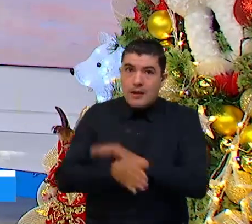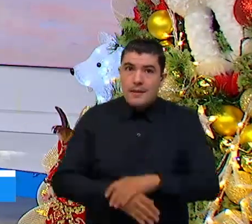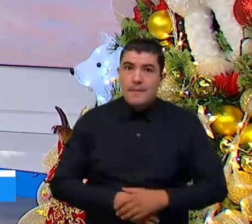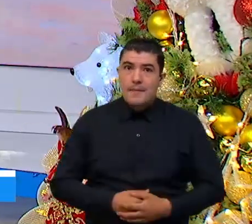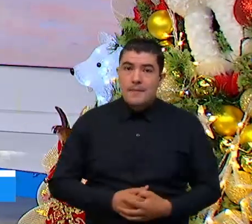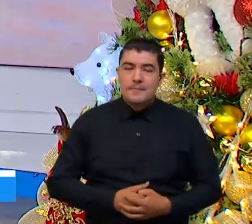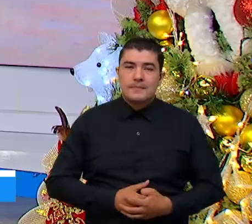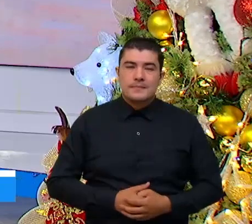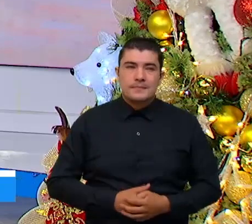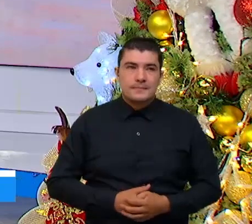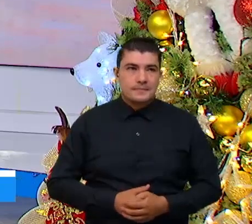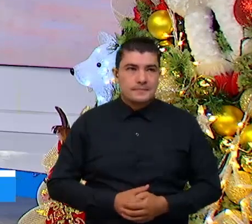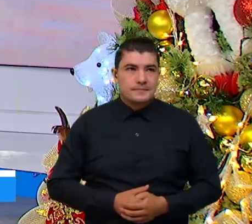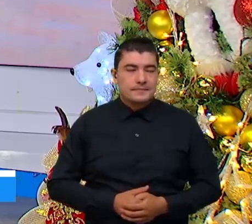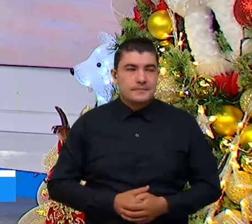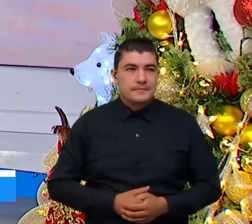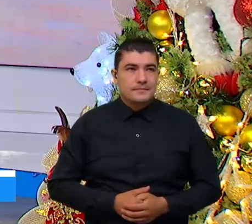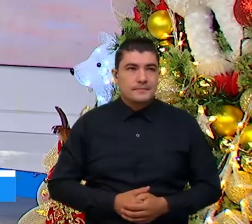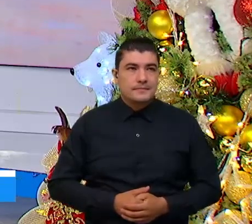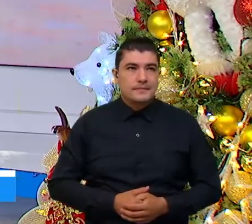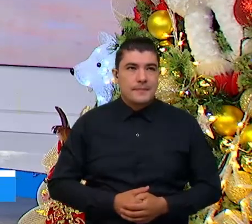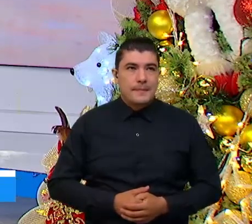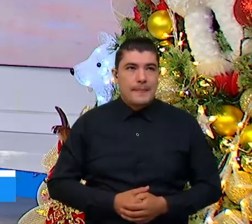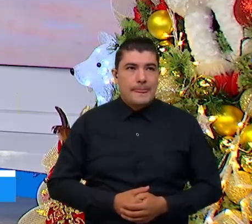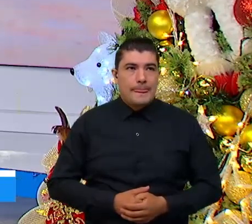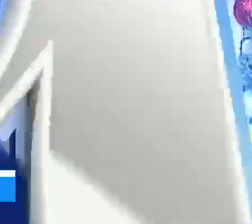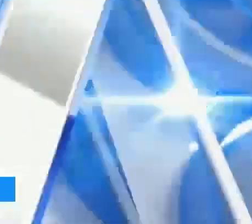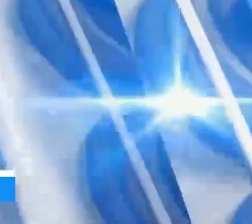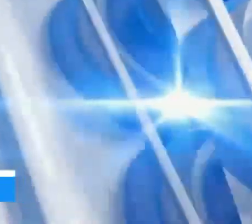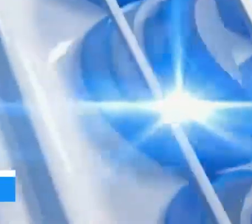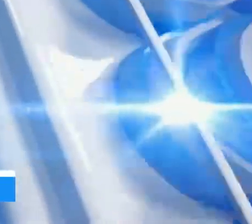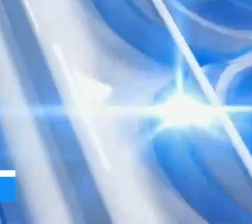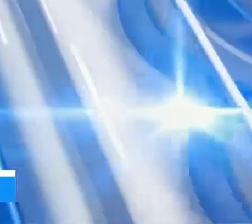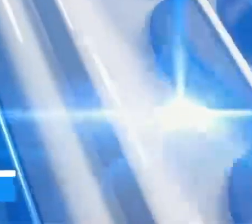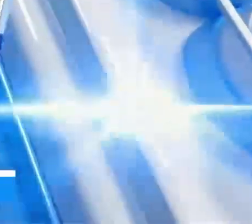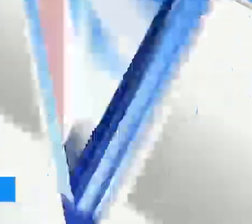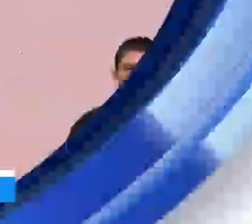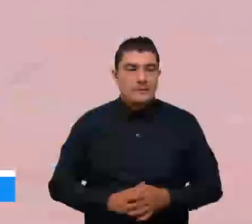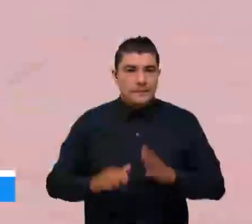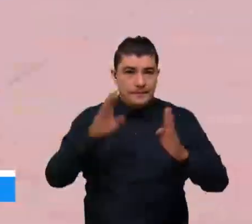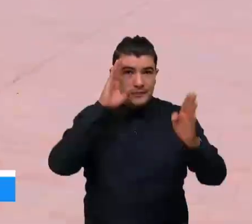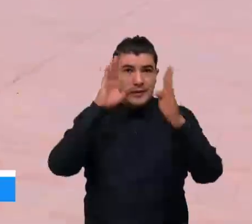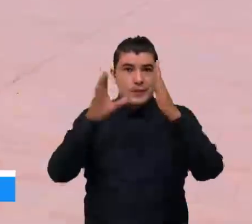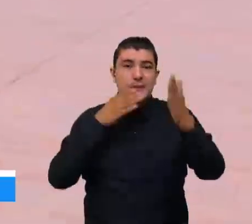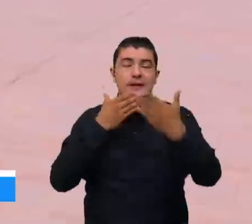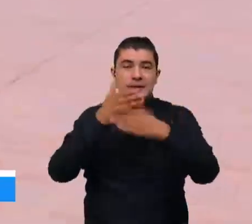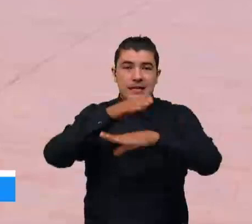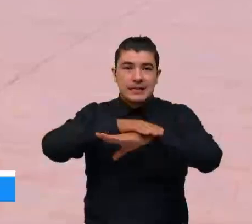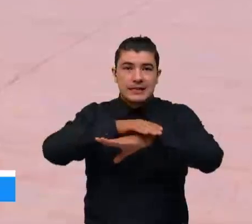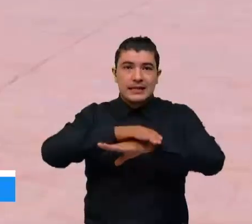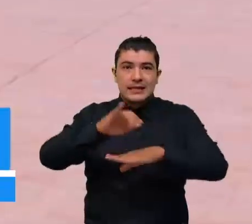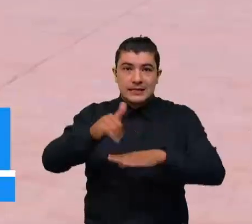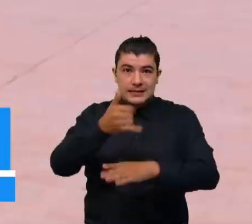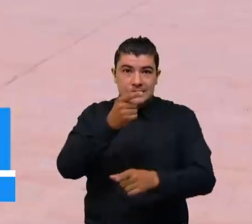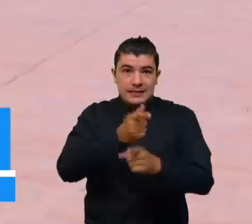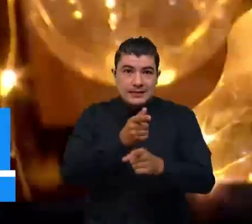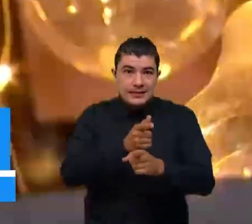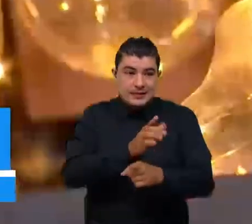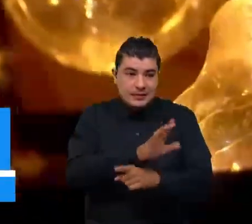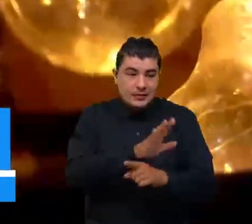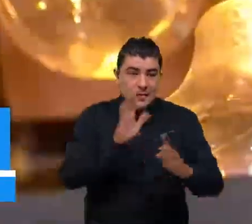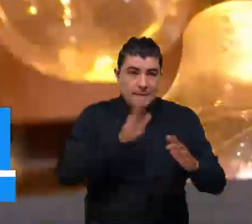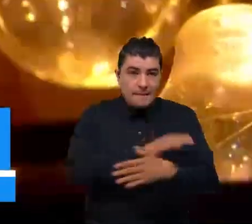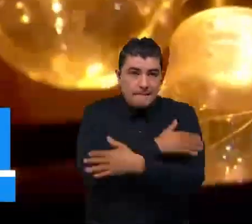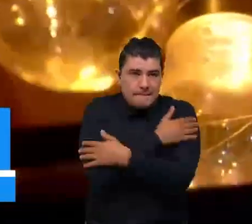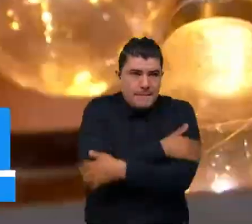Muy buenas tardes, compañeros. Efectivamente, ya la ciudad de Pamplona poco a poco se empieza a iluminar con esta iniciativa de la Cámara de Comercio.